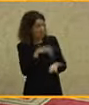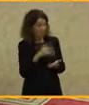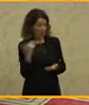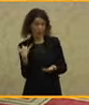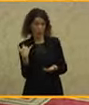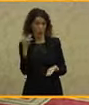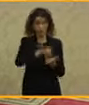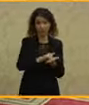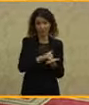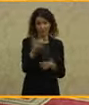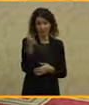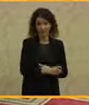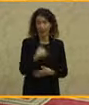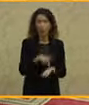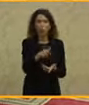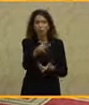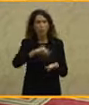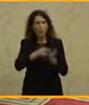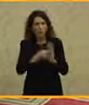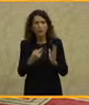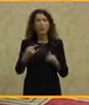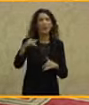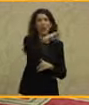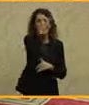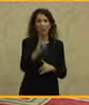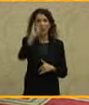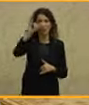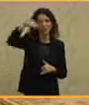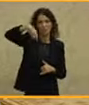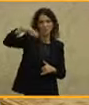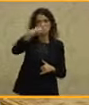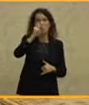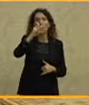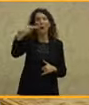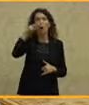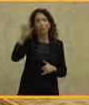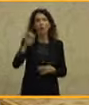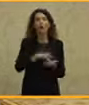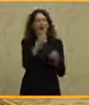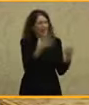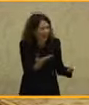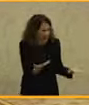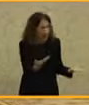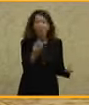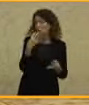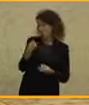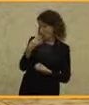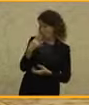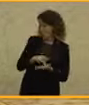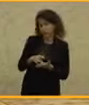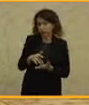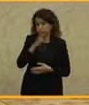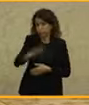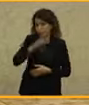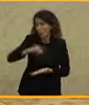aterrizar. Claro, si es que tú llegas del proyecto de Zimbabue. Sí. ¿Qué tal? ¿Cómo te ha ido? Bien, bien. Bueno.